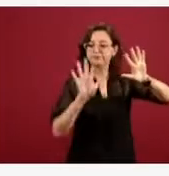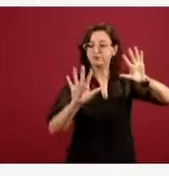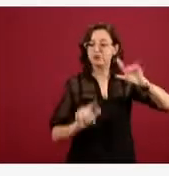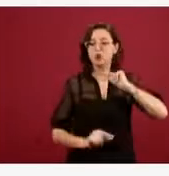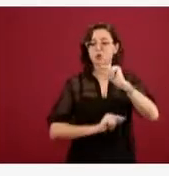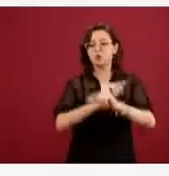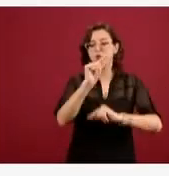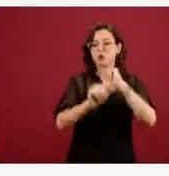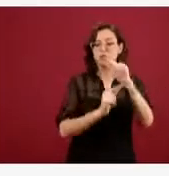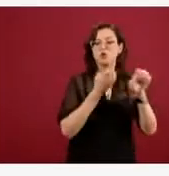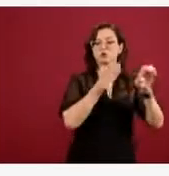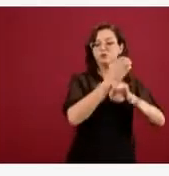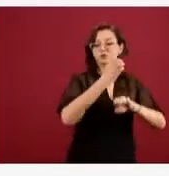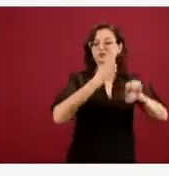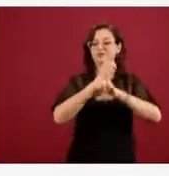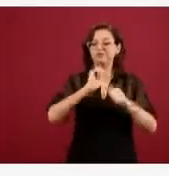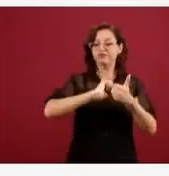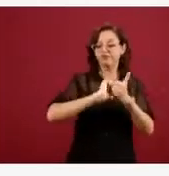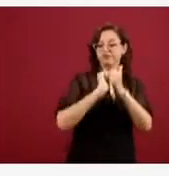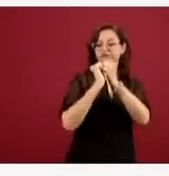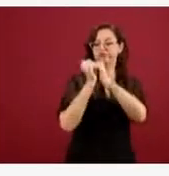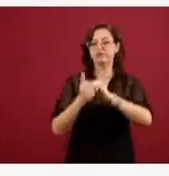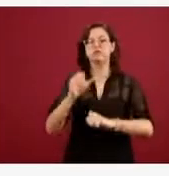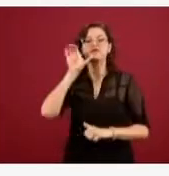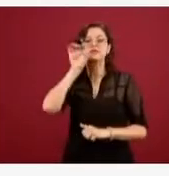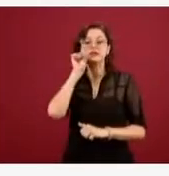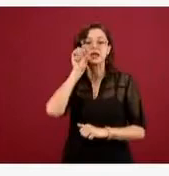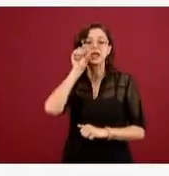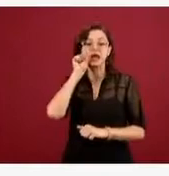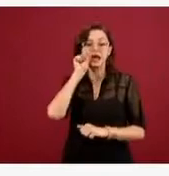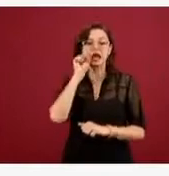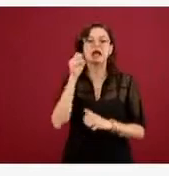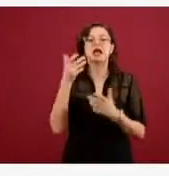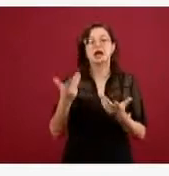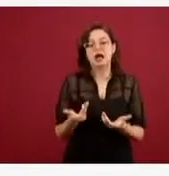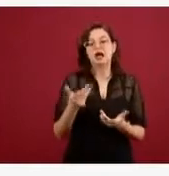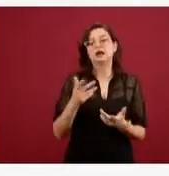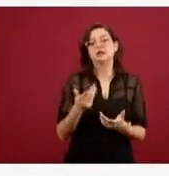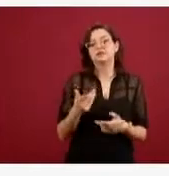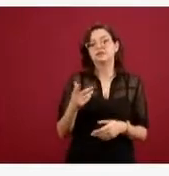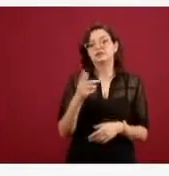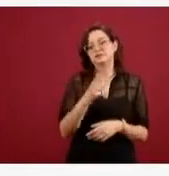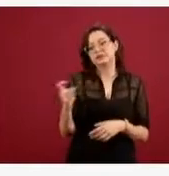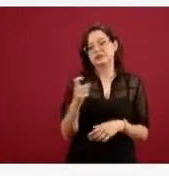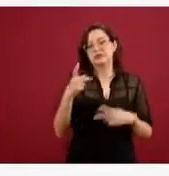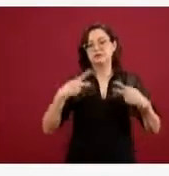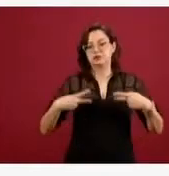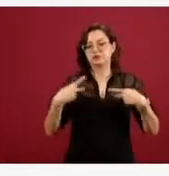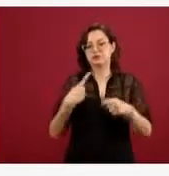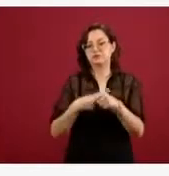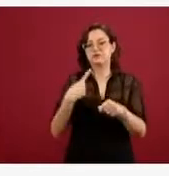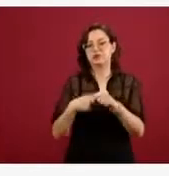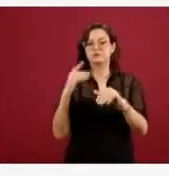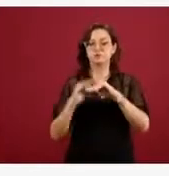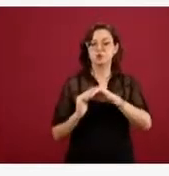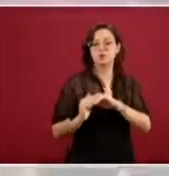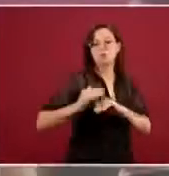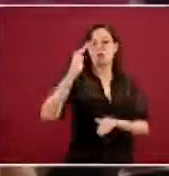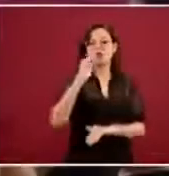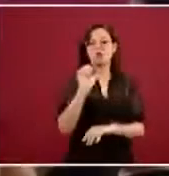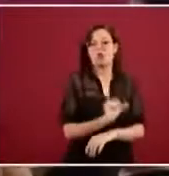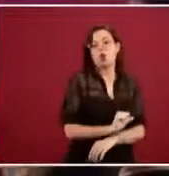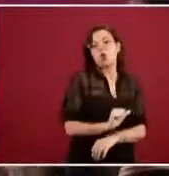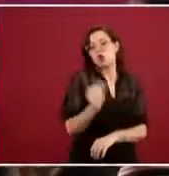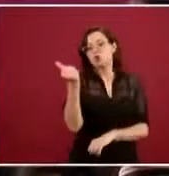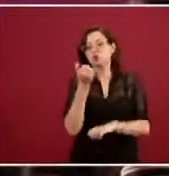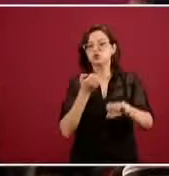empiezan a tener esta coloración naranja, que lo sitúa por encima de los 100 casos, ¿no? Y otros estados que en su momento tienen coloraciones